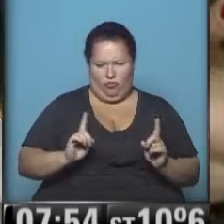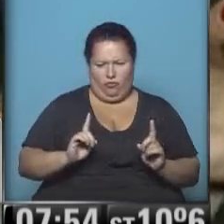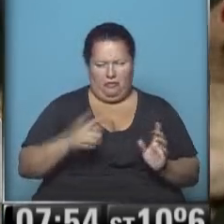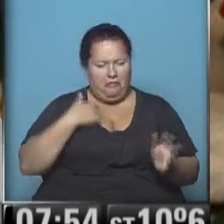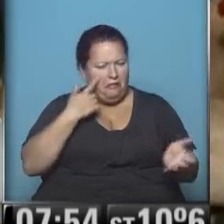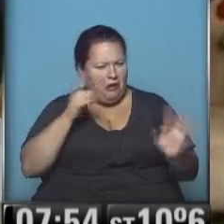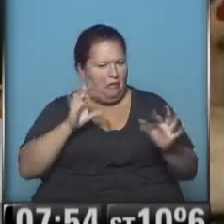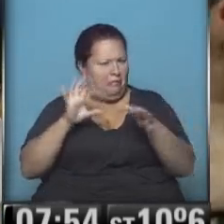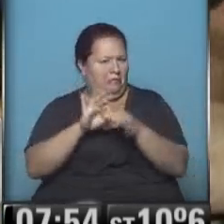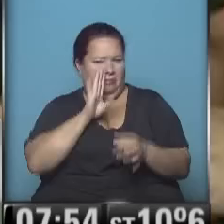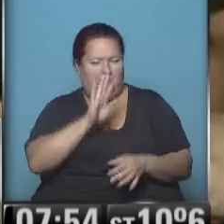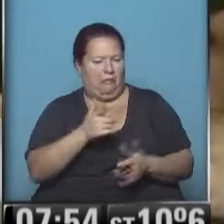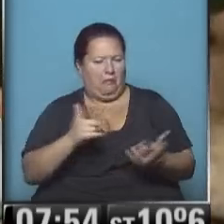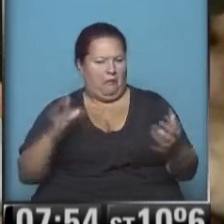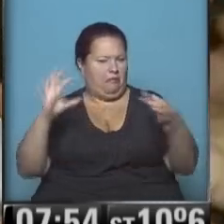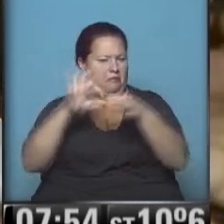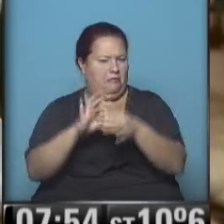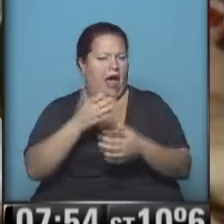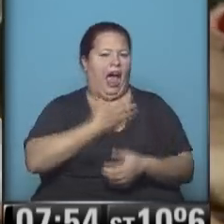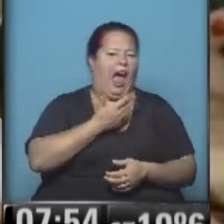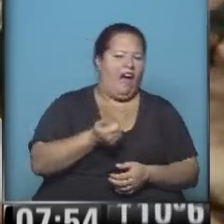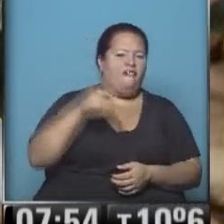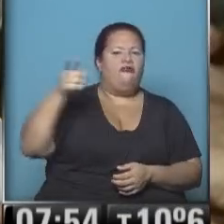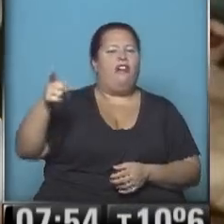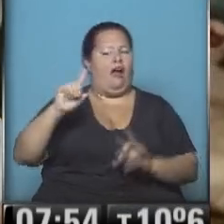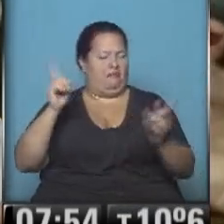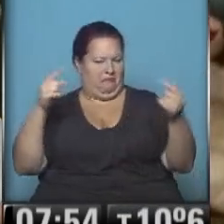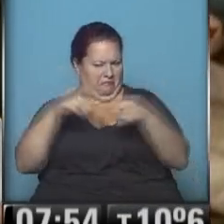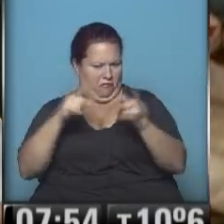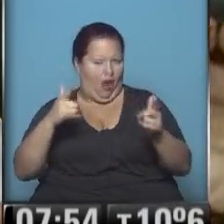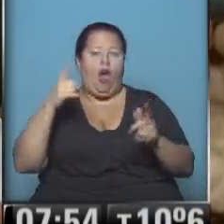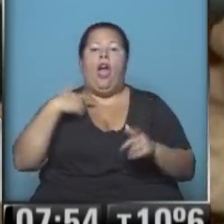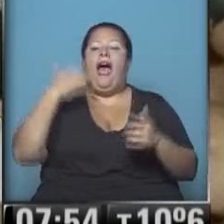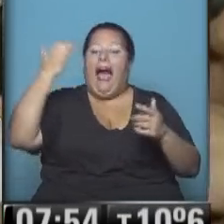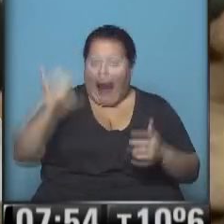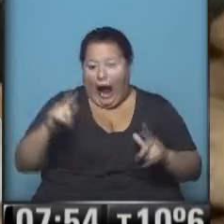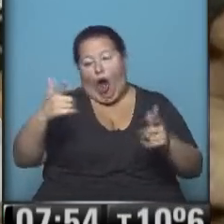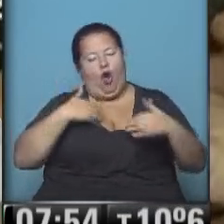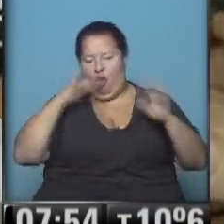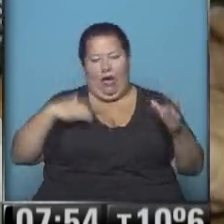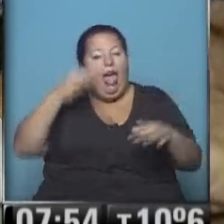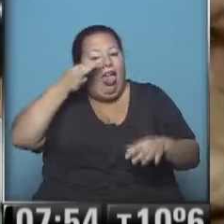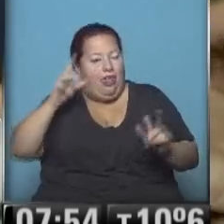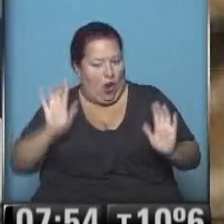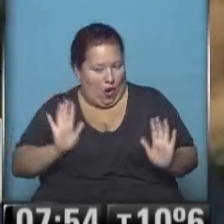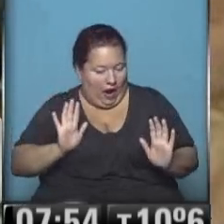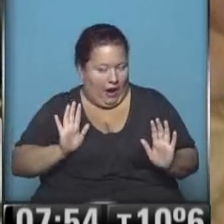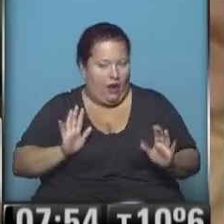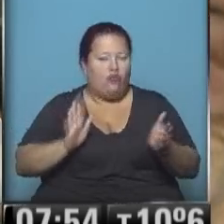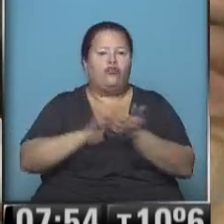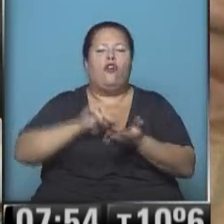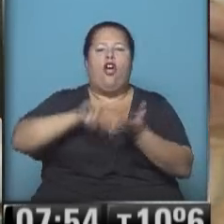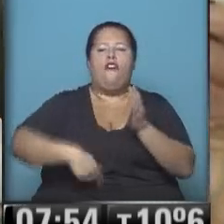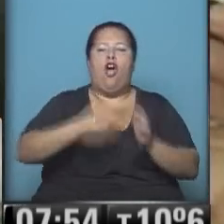No vi ninguna conexión en este momento entre AFA y eso. No lo vi, no digo que no la exista, no la vi. No vi nada. ¿Tiene impacto en lo que es el convenio del